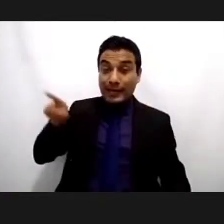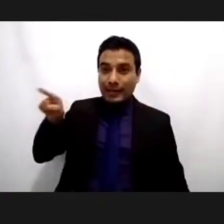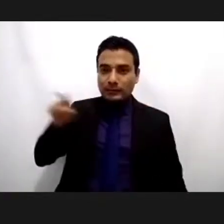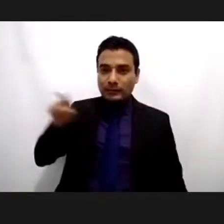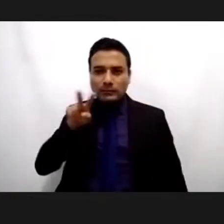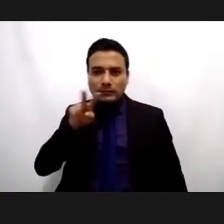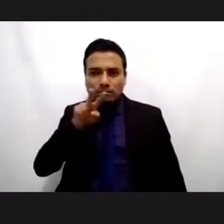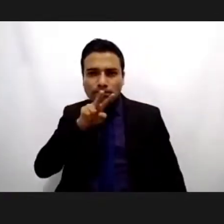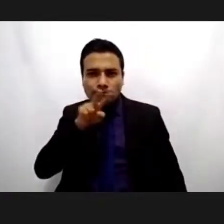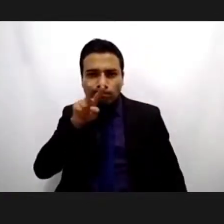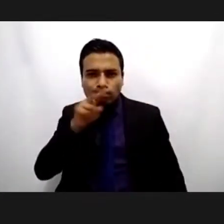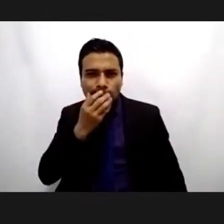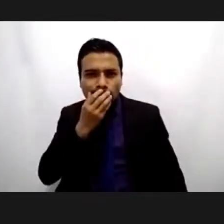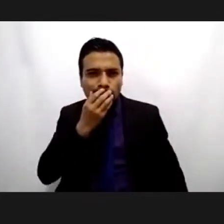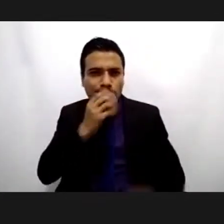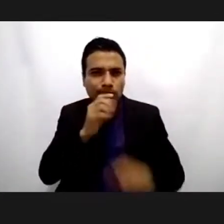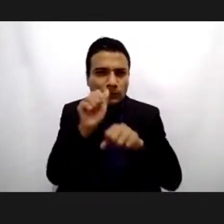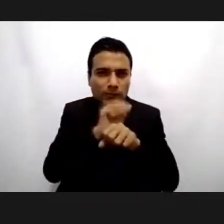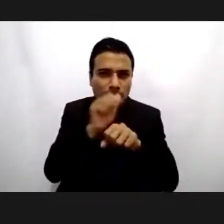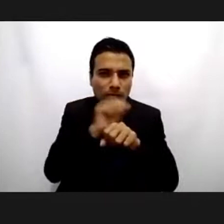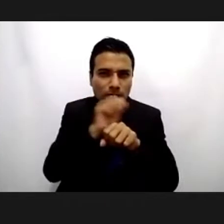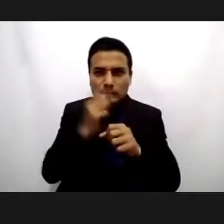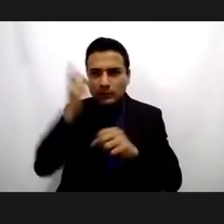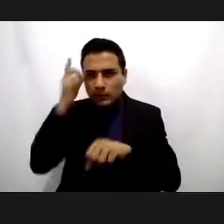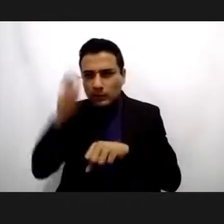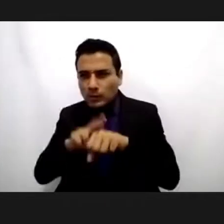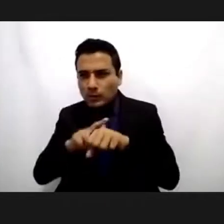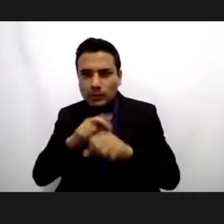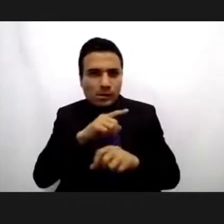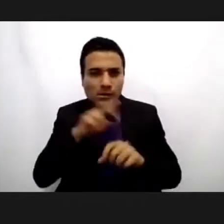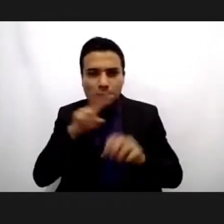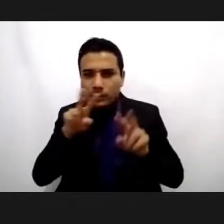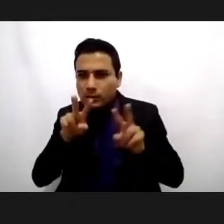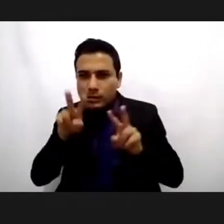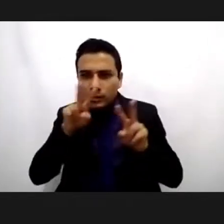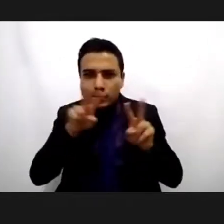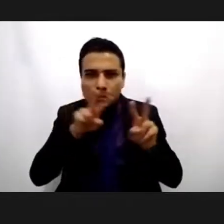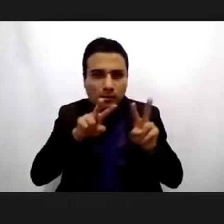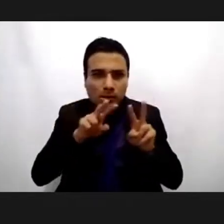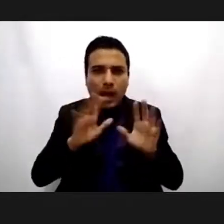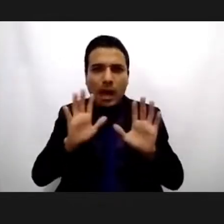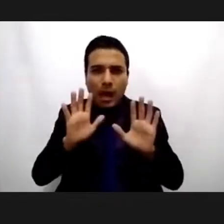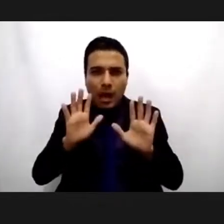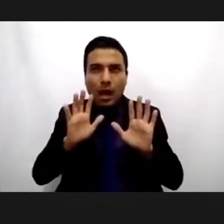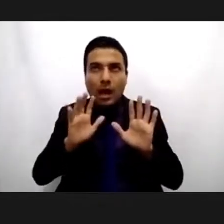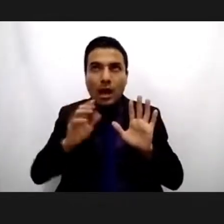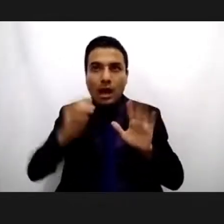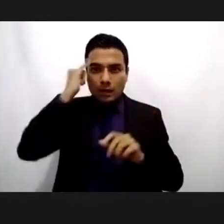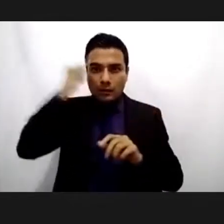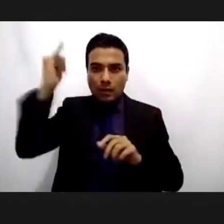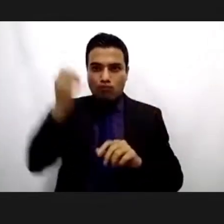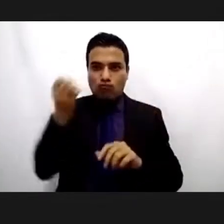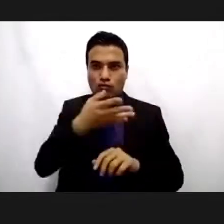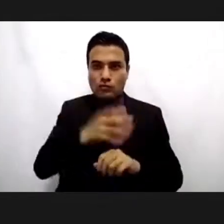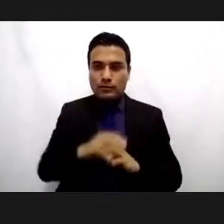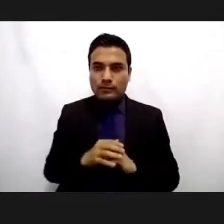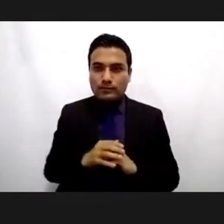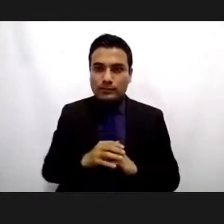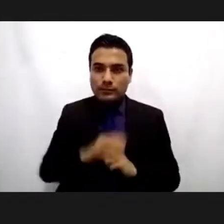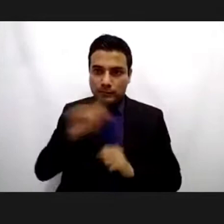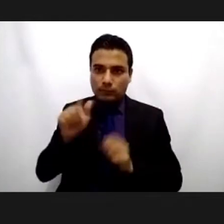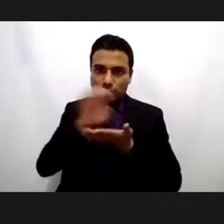los actores y del director signos que de pronto se constituyen en el espacio final.